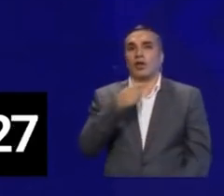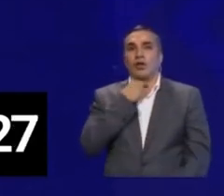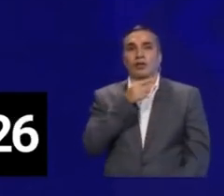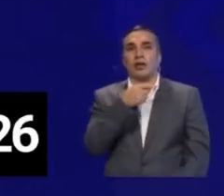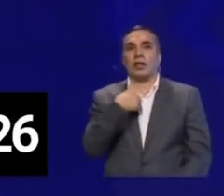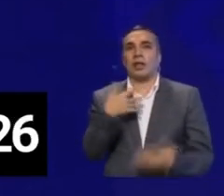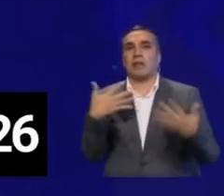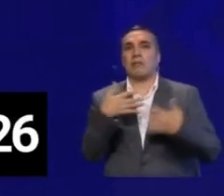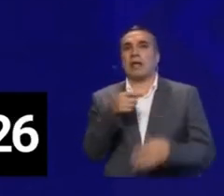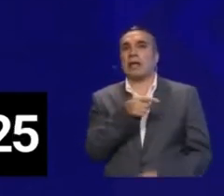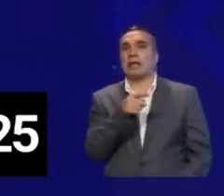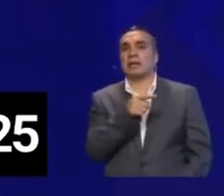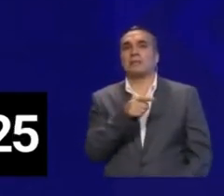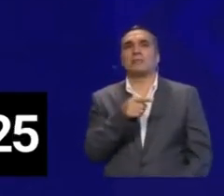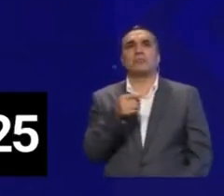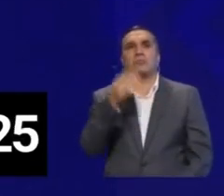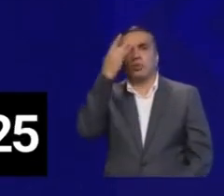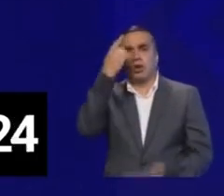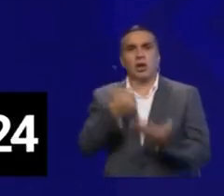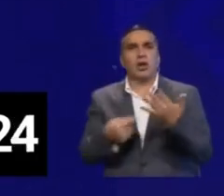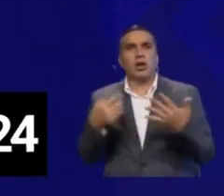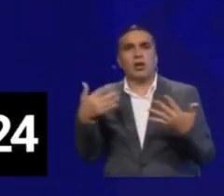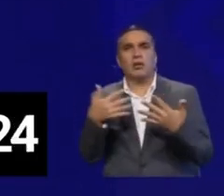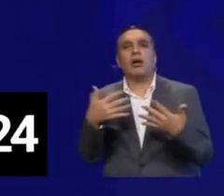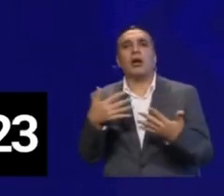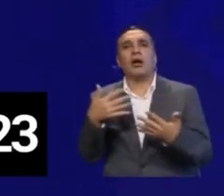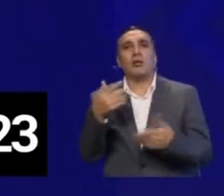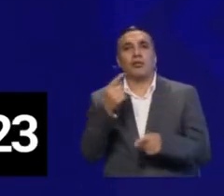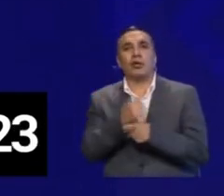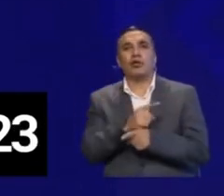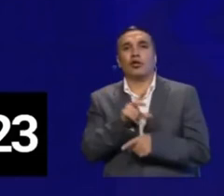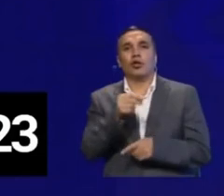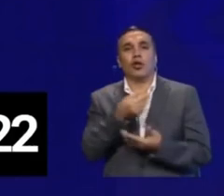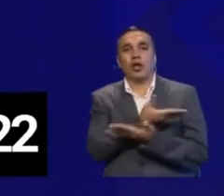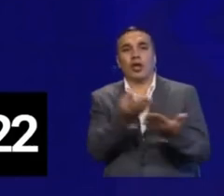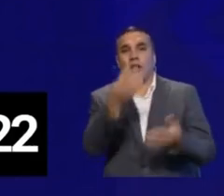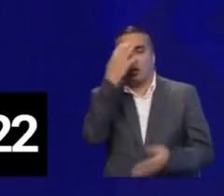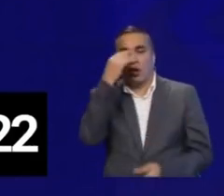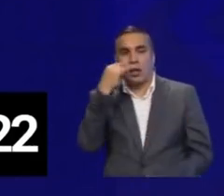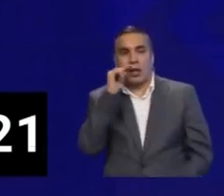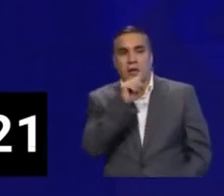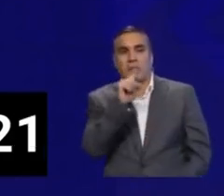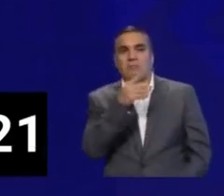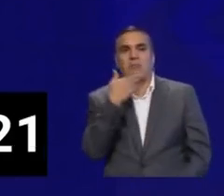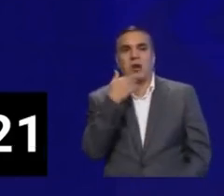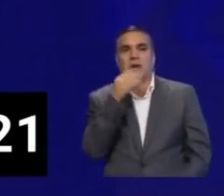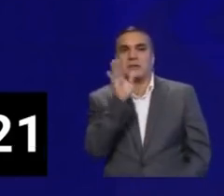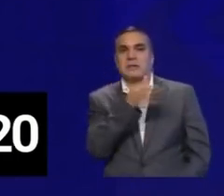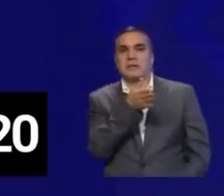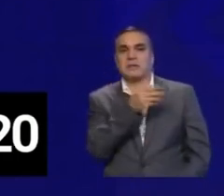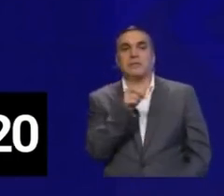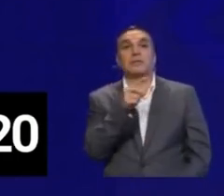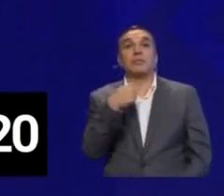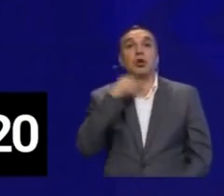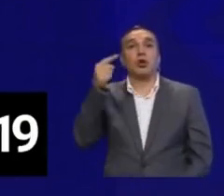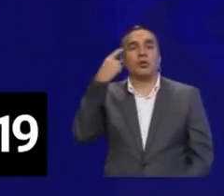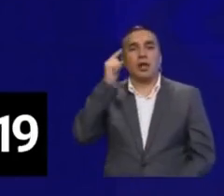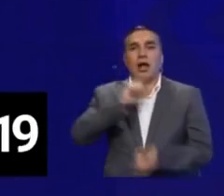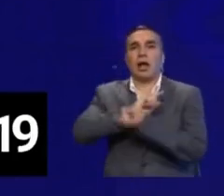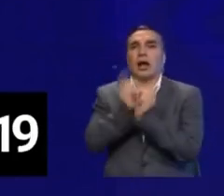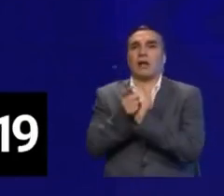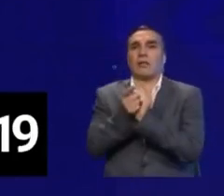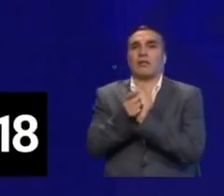miedo. Tiene miedo y por eso no le han dado educación a los niños y a los jóvenes. En mi gobierno esto va a